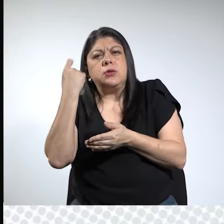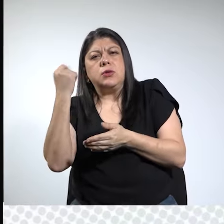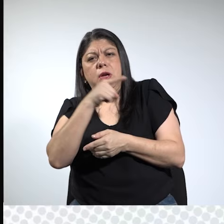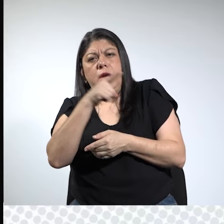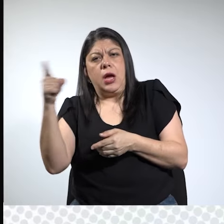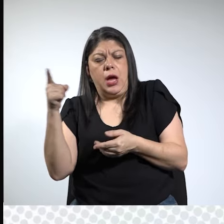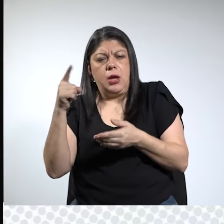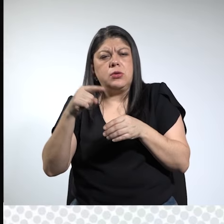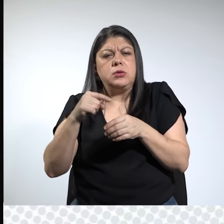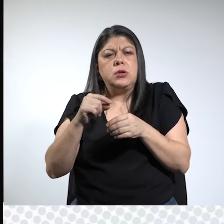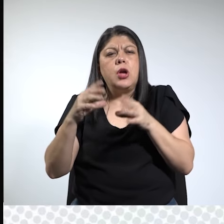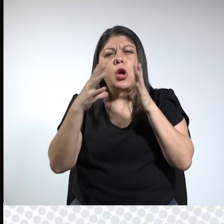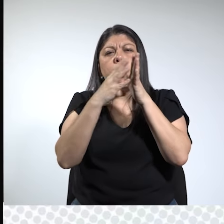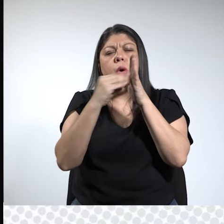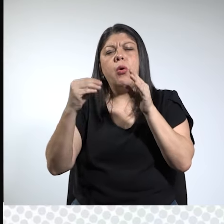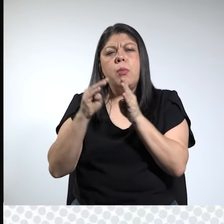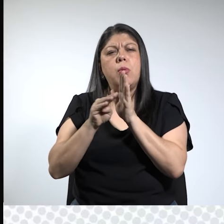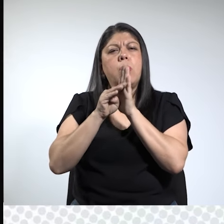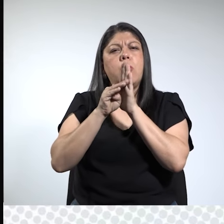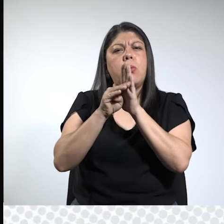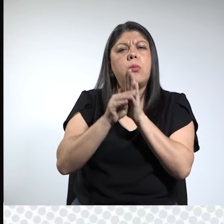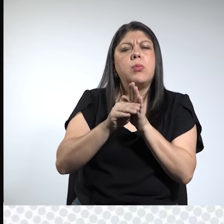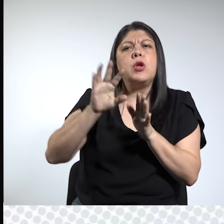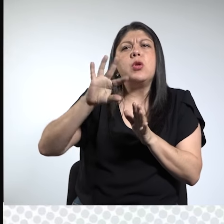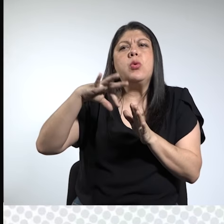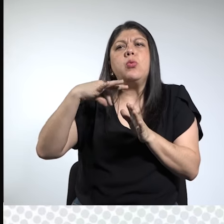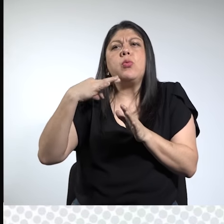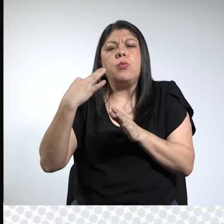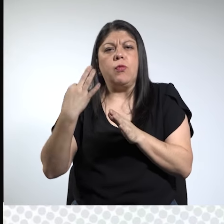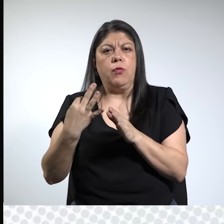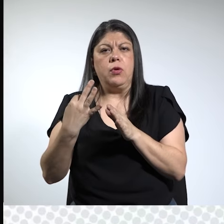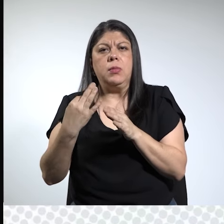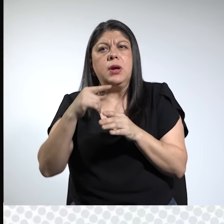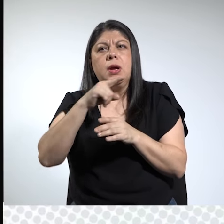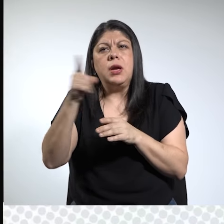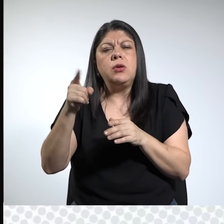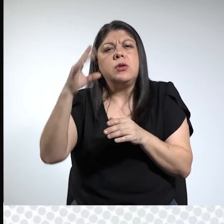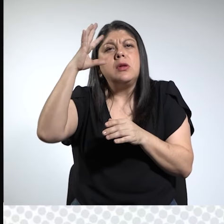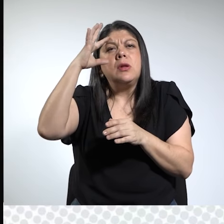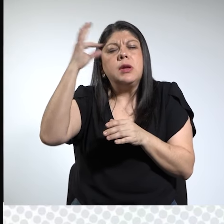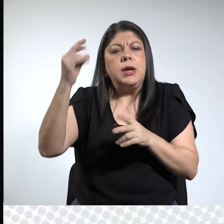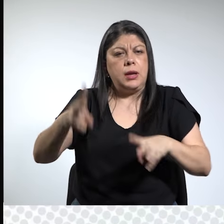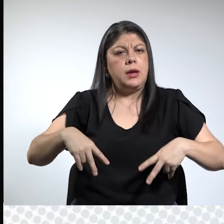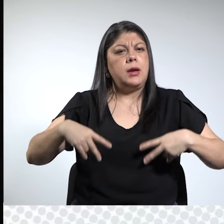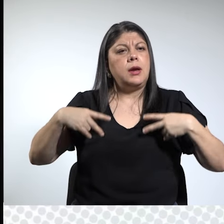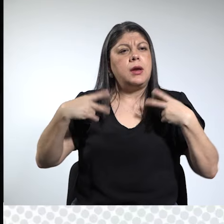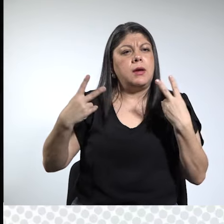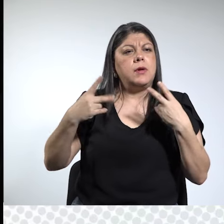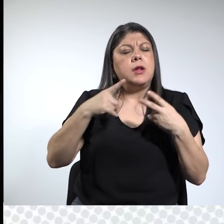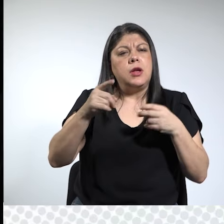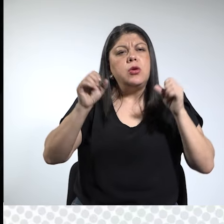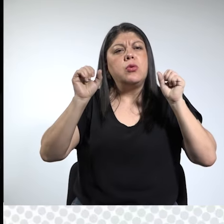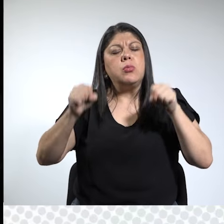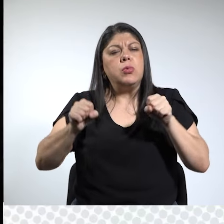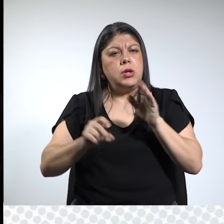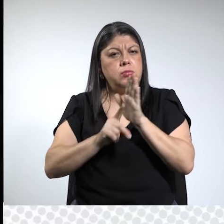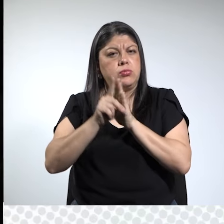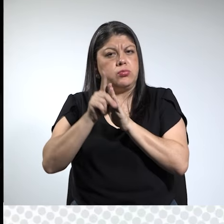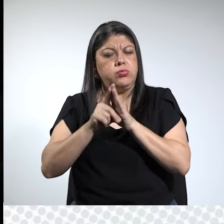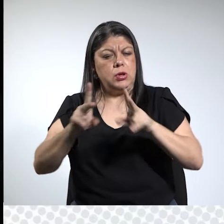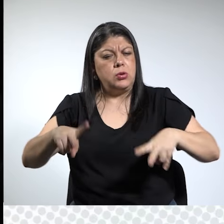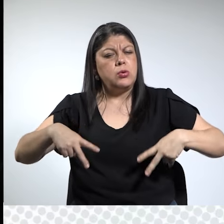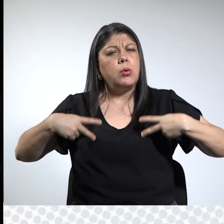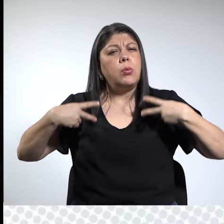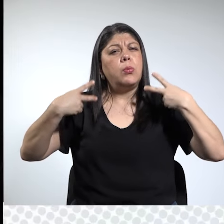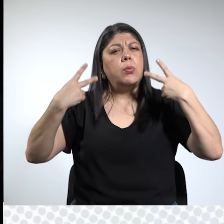modelo de cosmovisión, que es la forma fundamental en la cual ellos creen en la vida y llevan a cabo a lo largo de